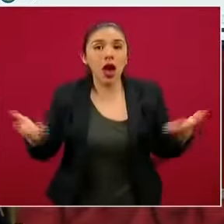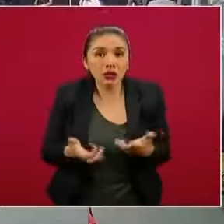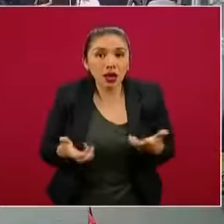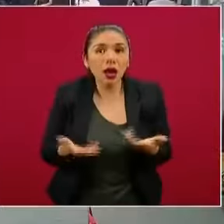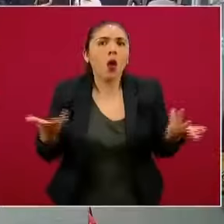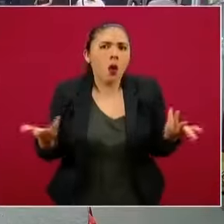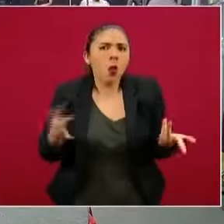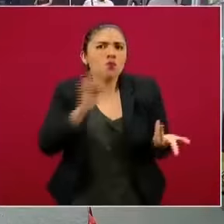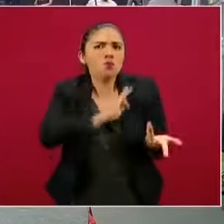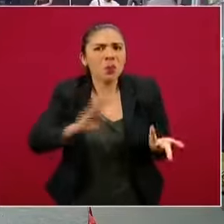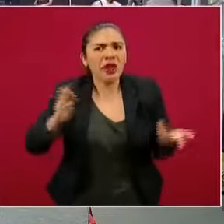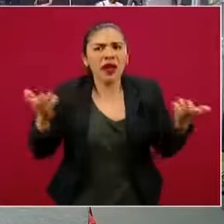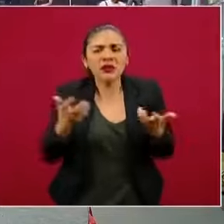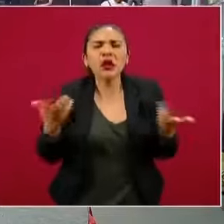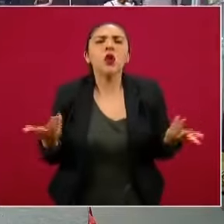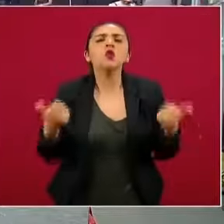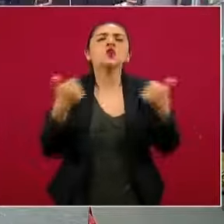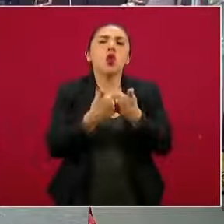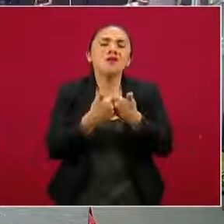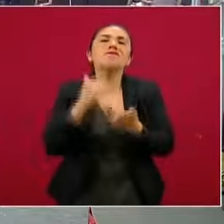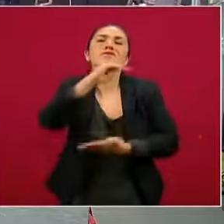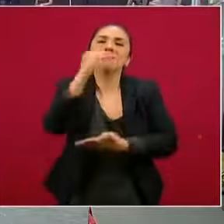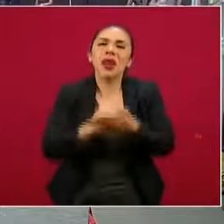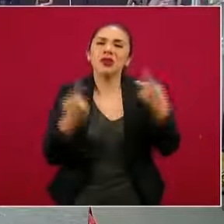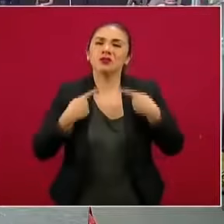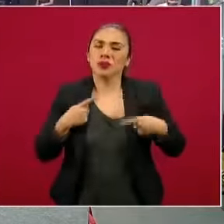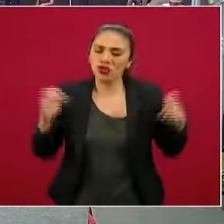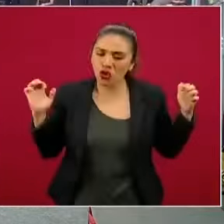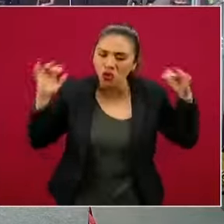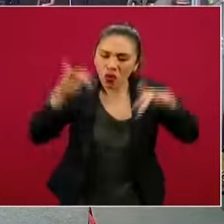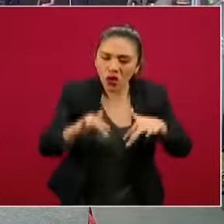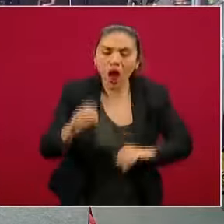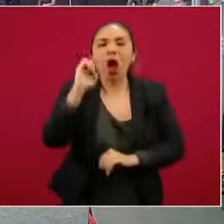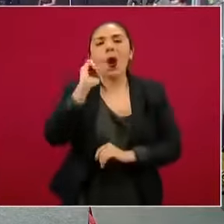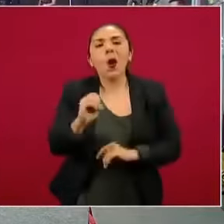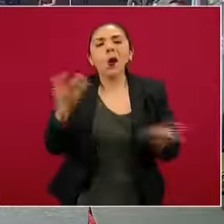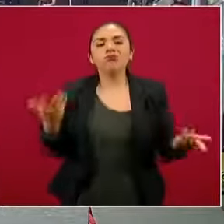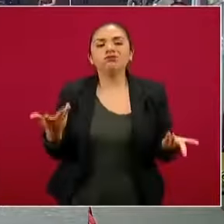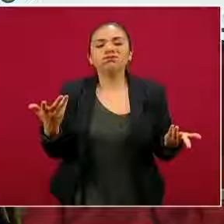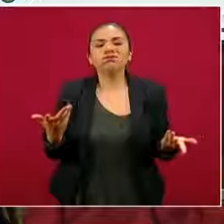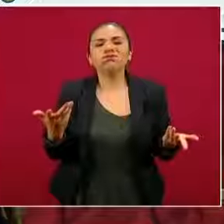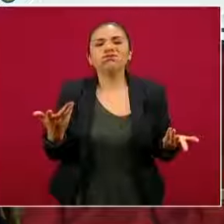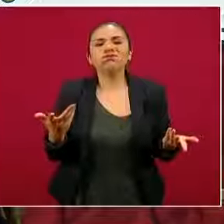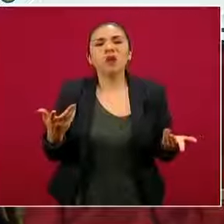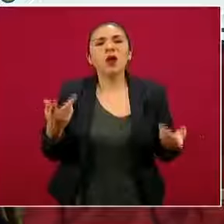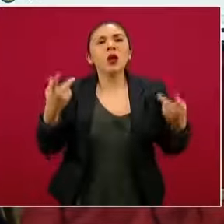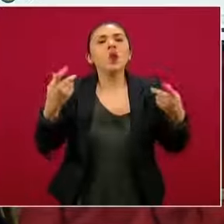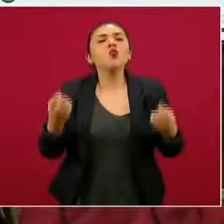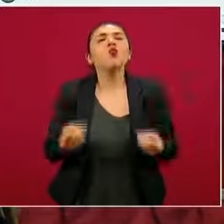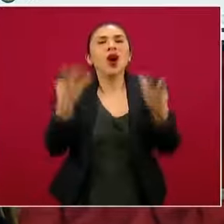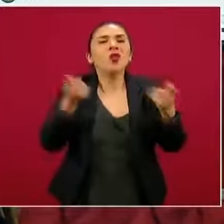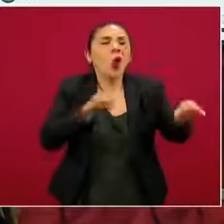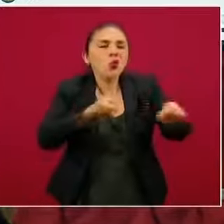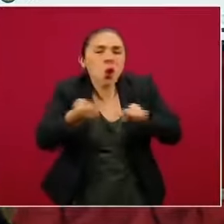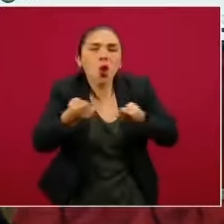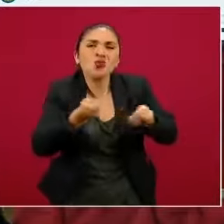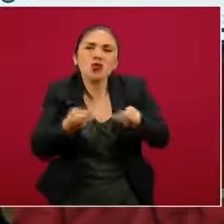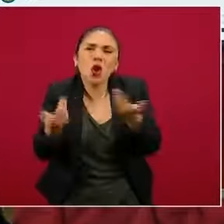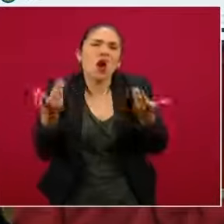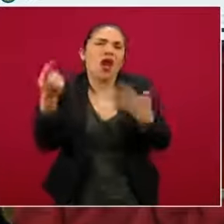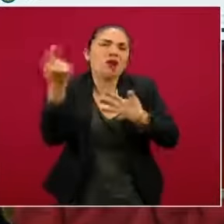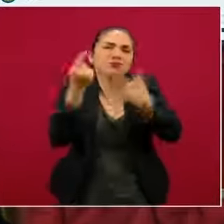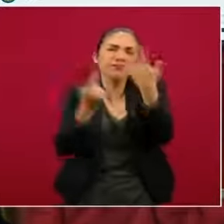pueden realizarse pero con una disminución de aforo, con un número específico de controles y con toda una